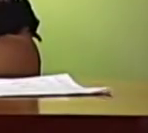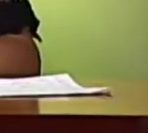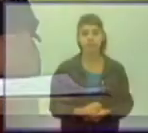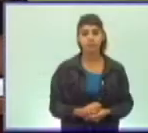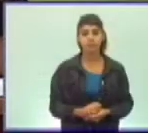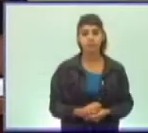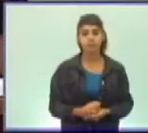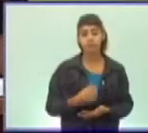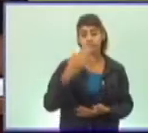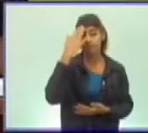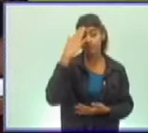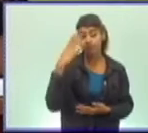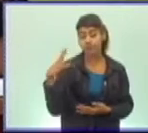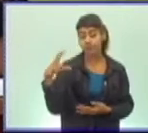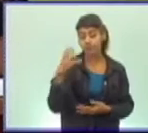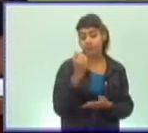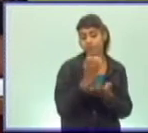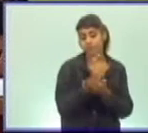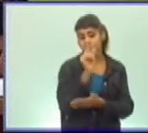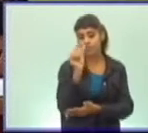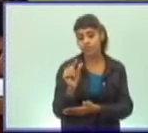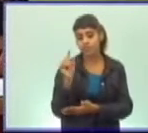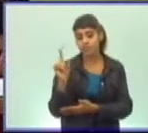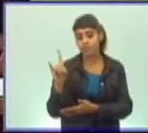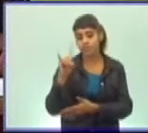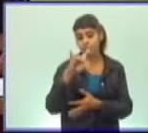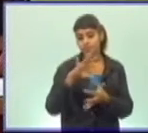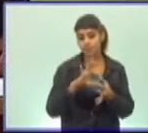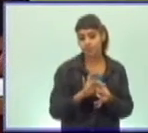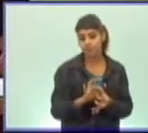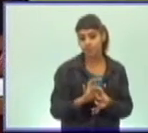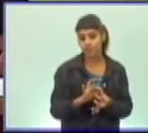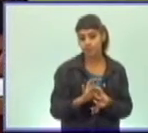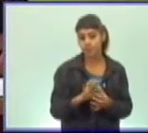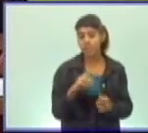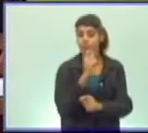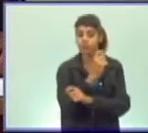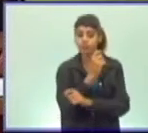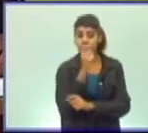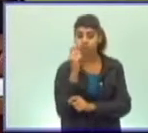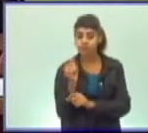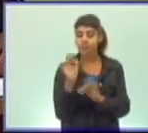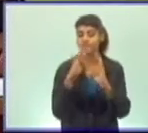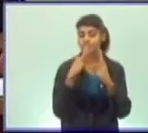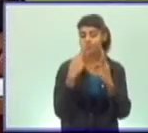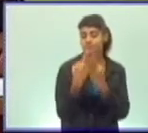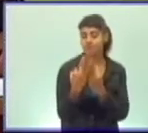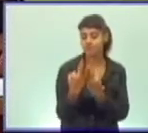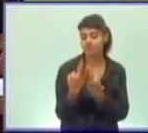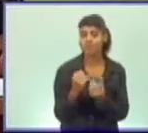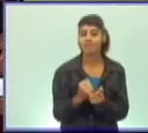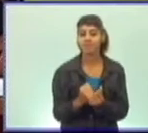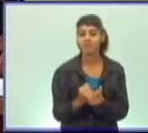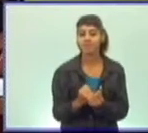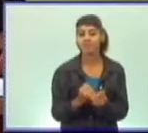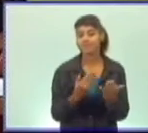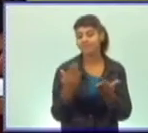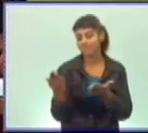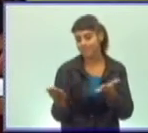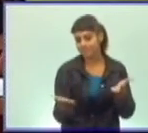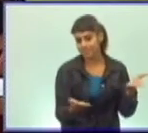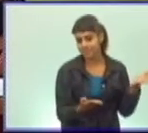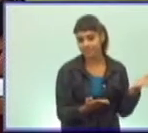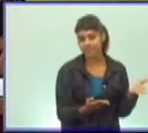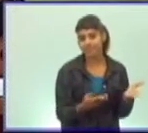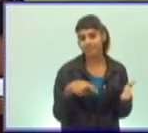Mis saludos para todos los estudiantes de noveno grado, para los profesores y familiares. Sean todos bienvenidos